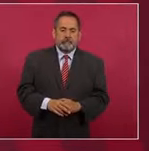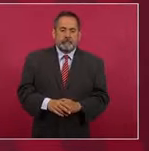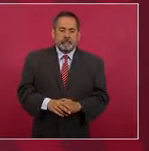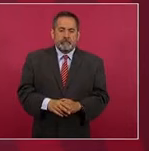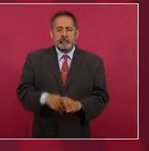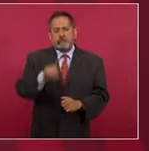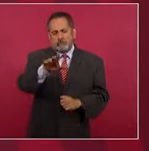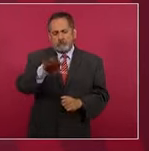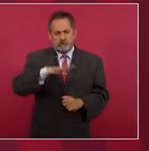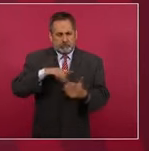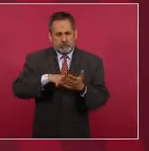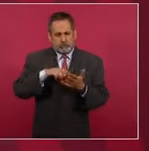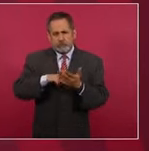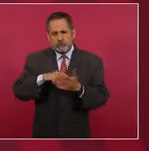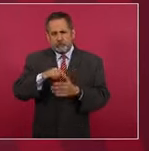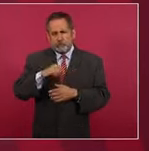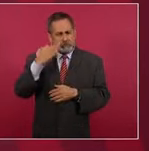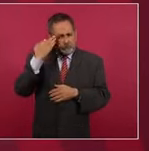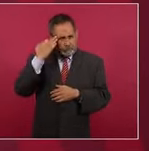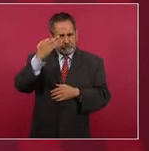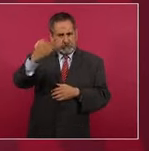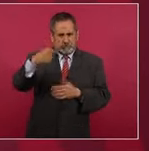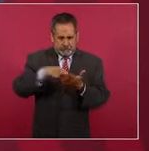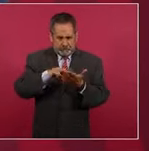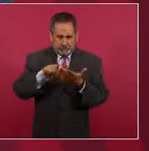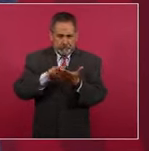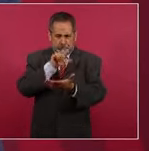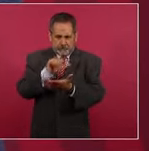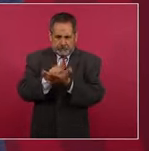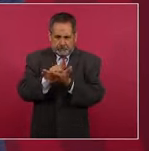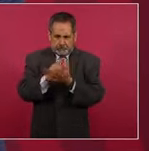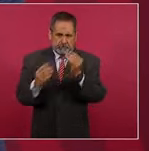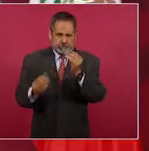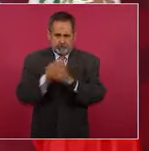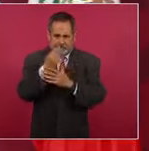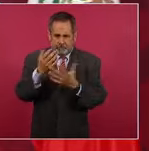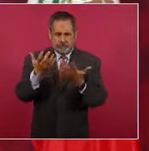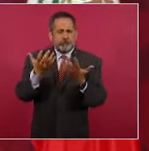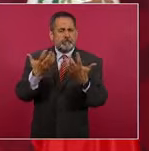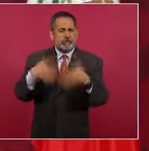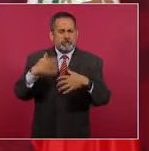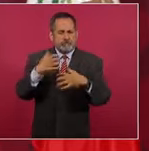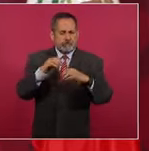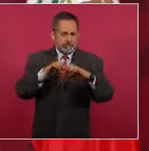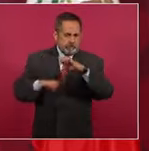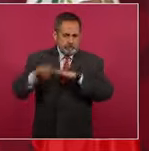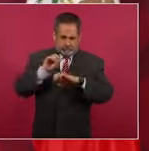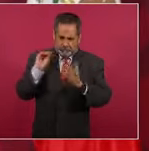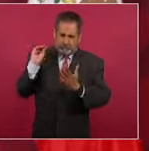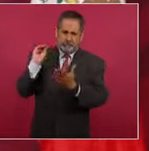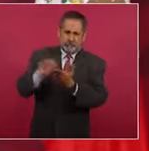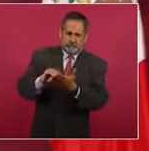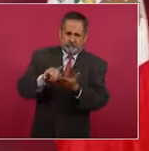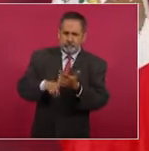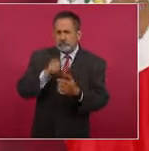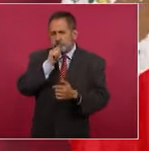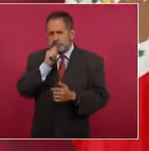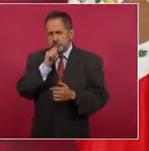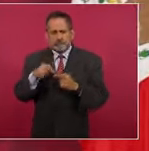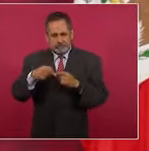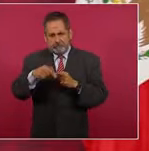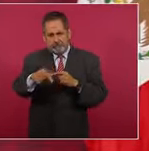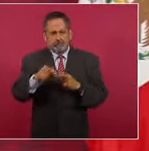un tiempo para presentar el proyecto de la nueva empresa por ley. Ya se está elaborando